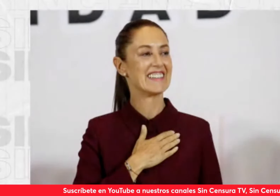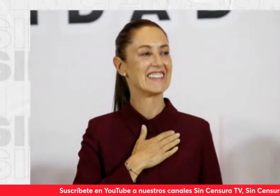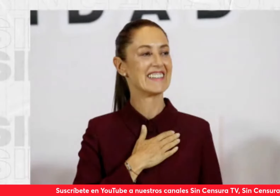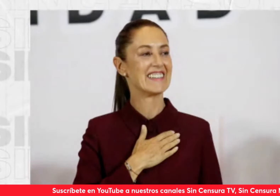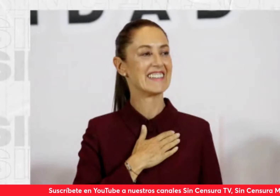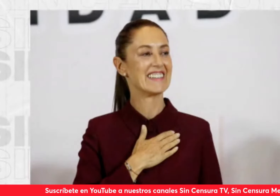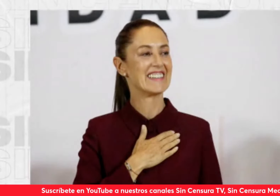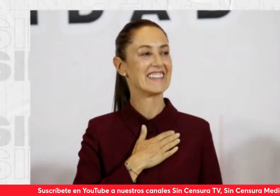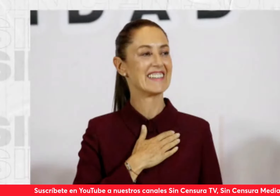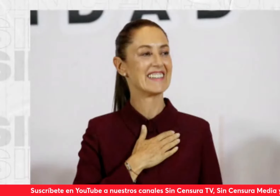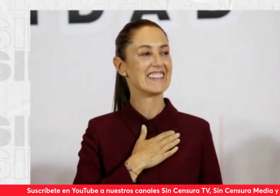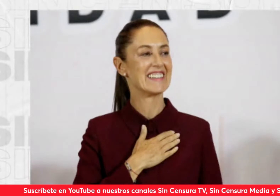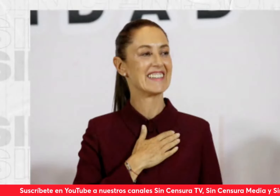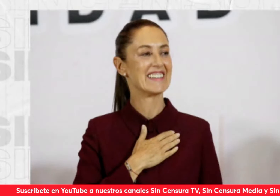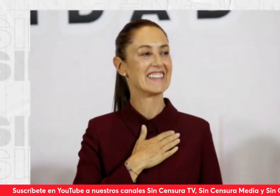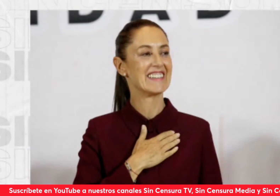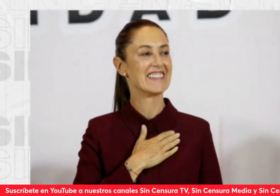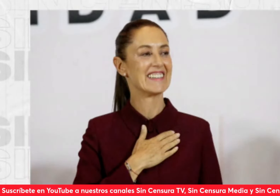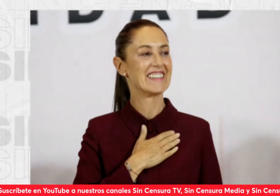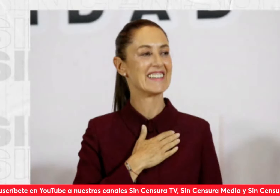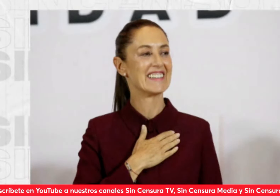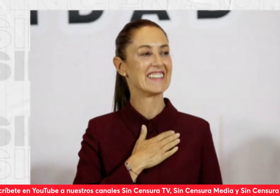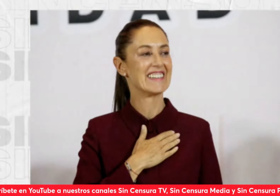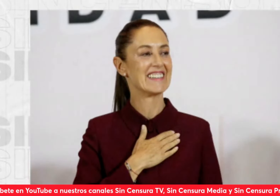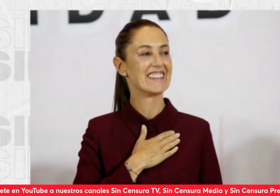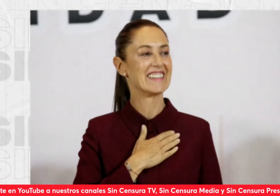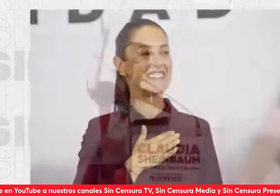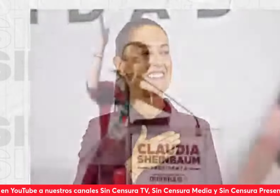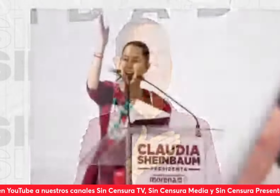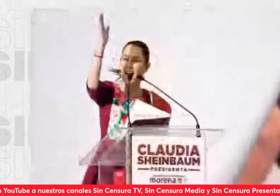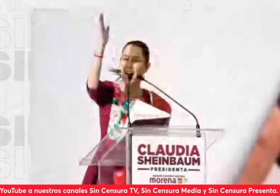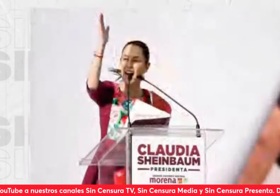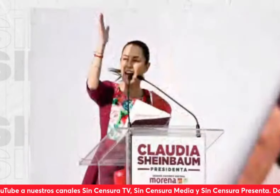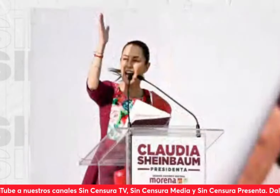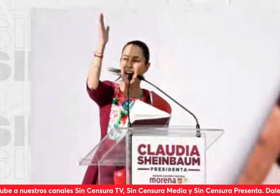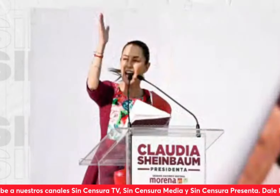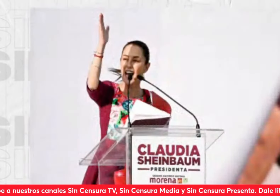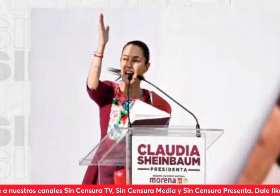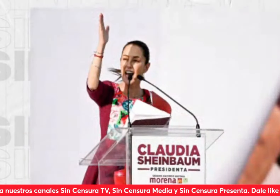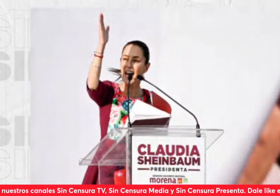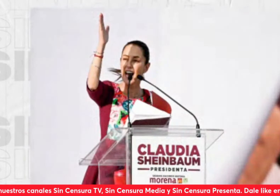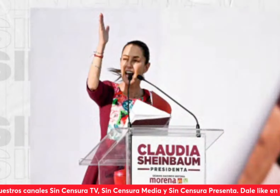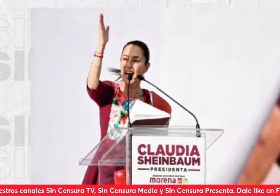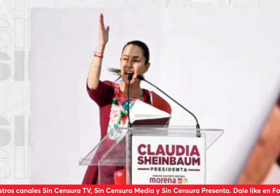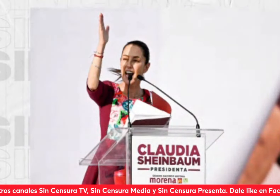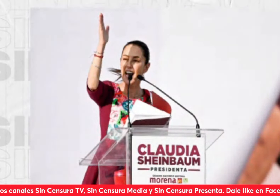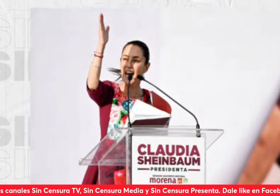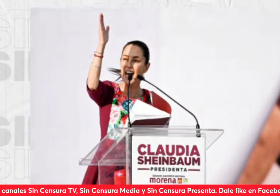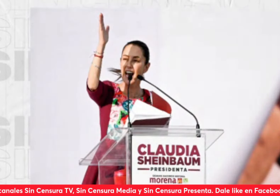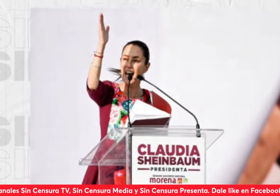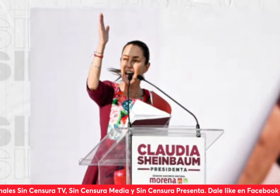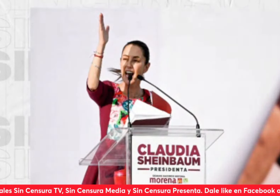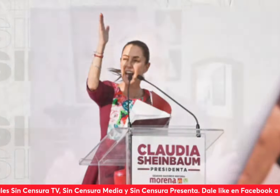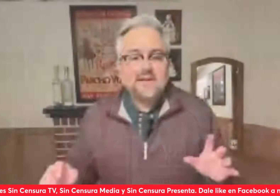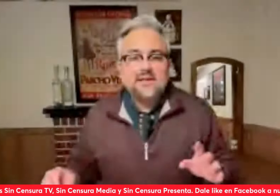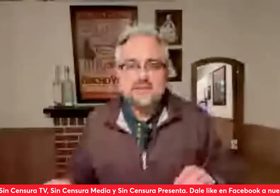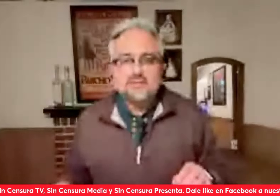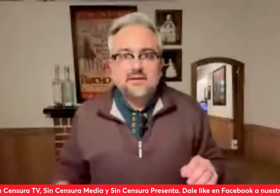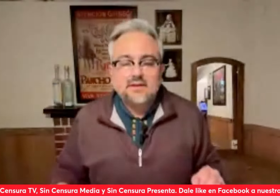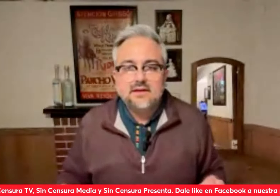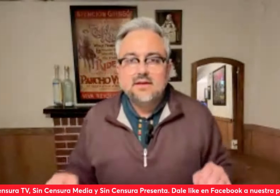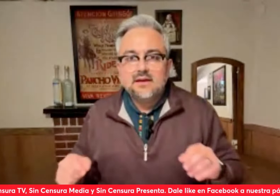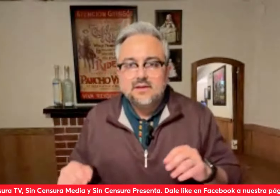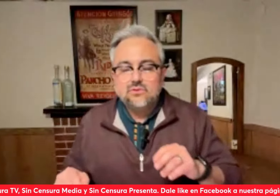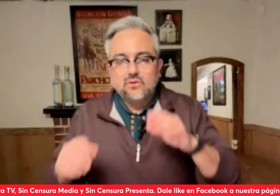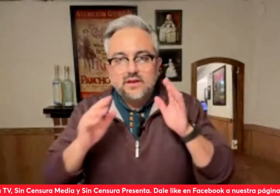más, pero en Guadalupe, Zacatecas, la tierra de don David el Grande. Le digo, sigue en